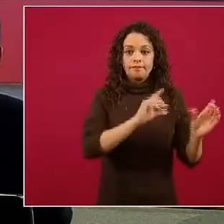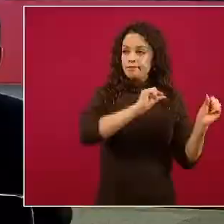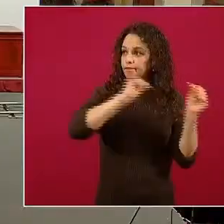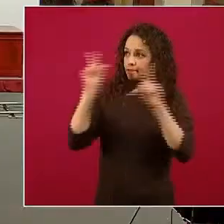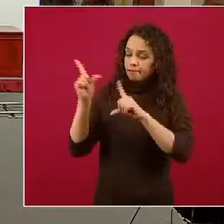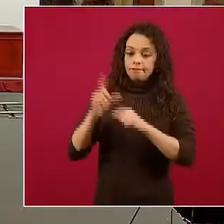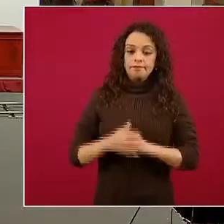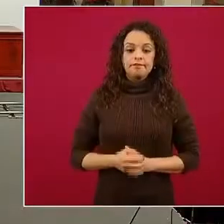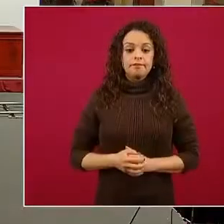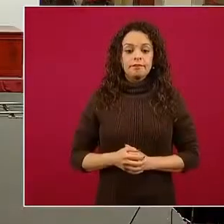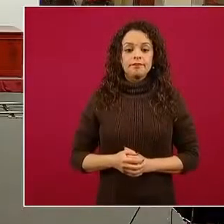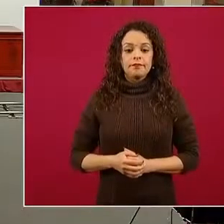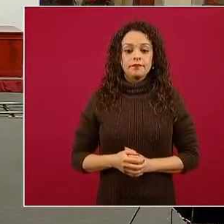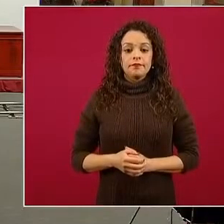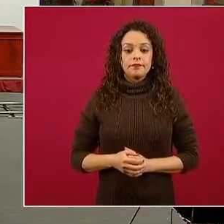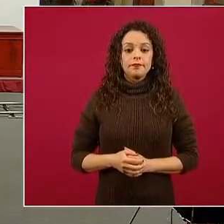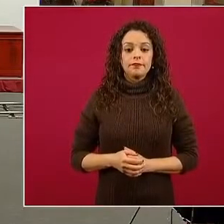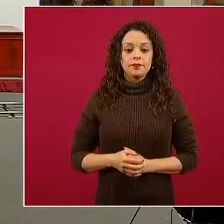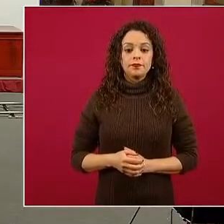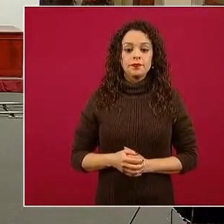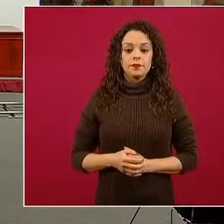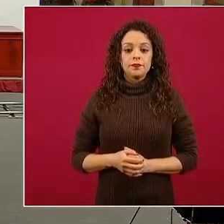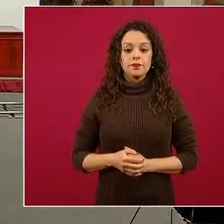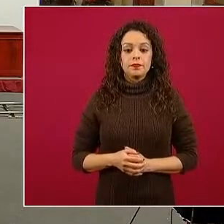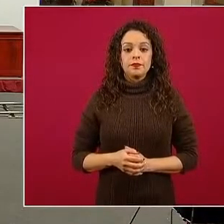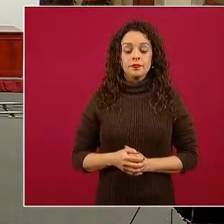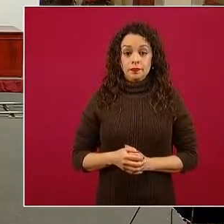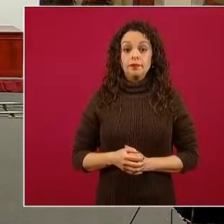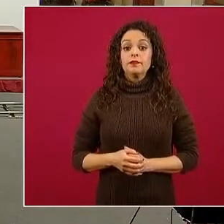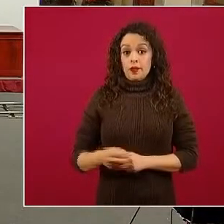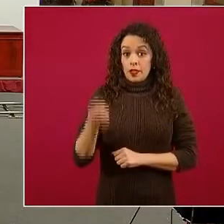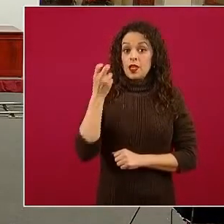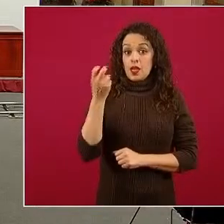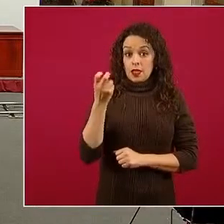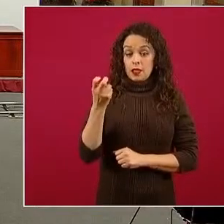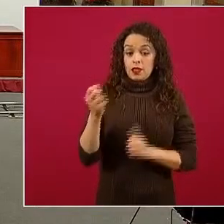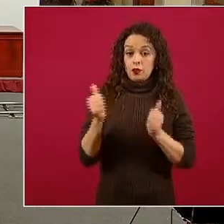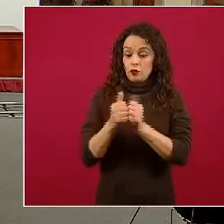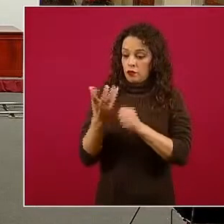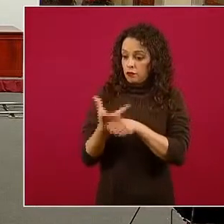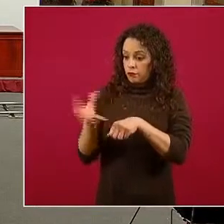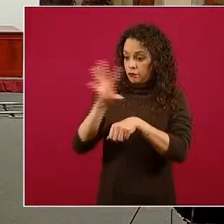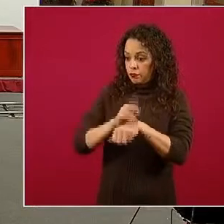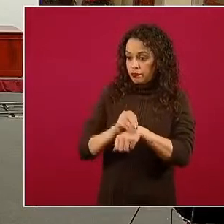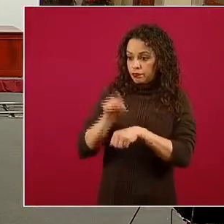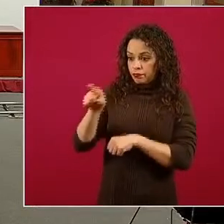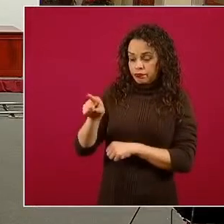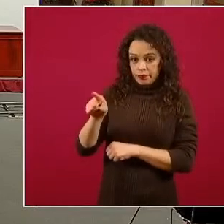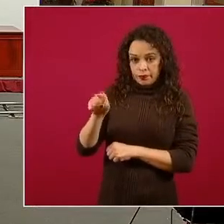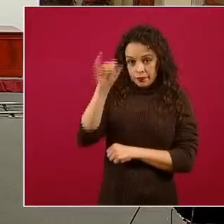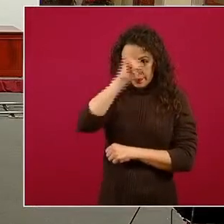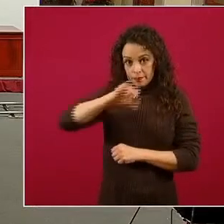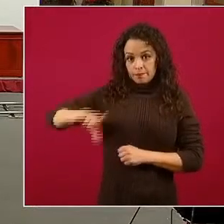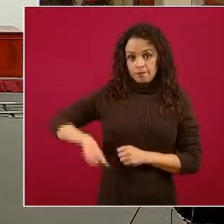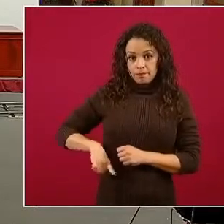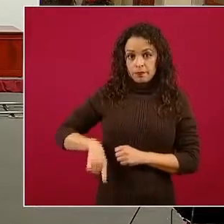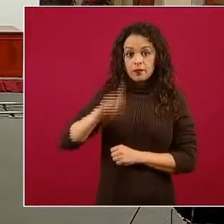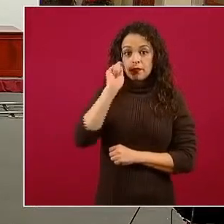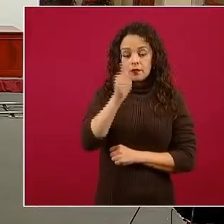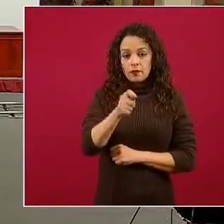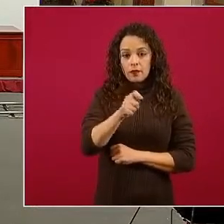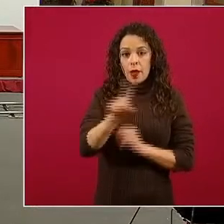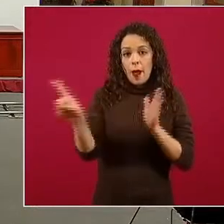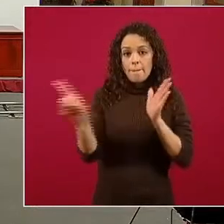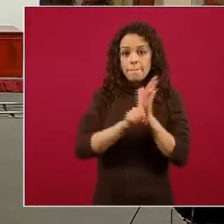vamos a tomar precisamente como referencia y con el permiso de la doctora Sheinbaum la alerta que ella